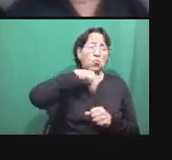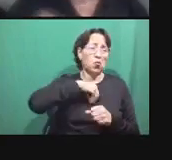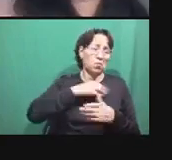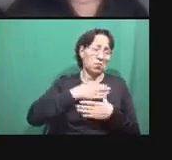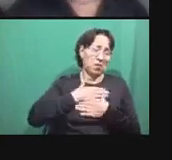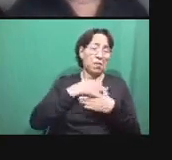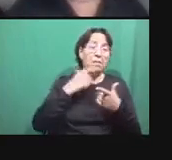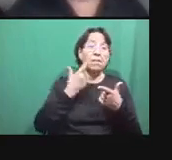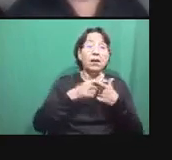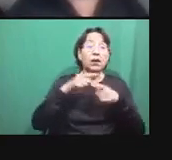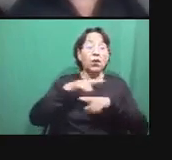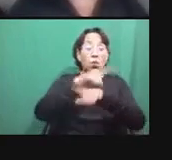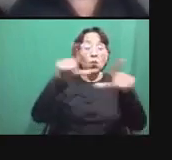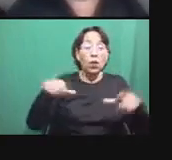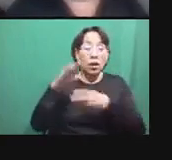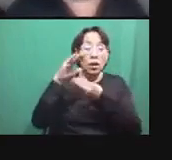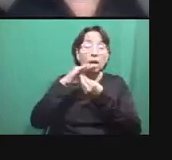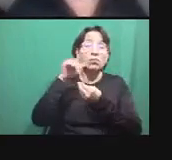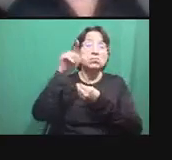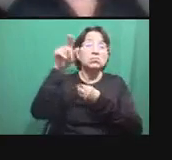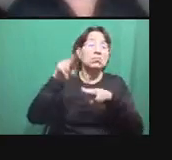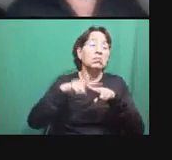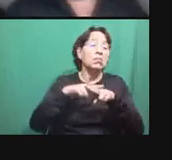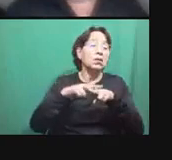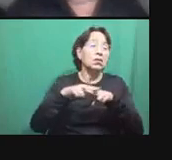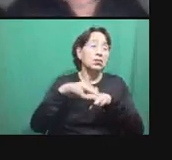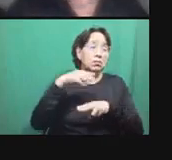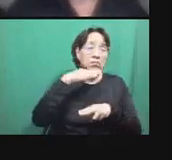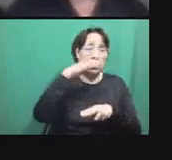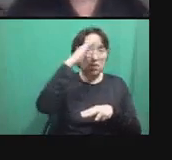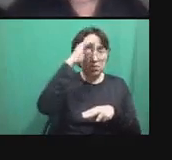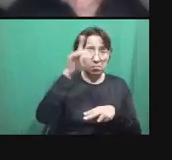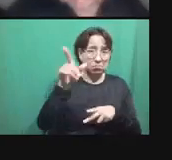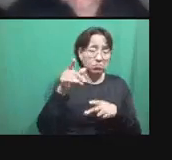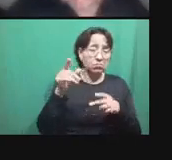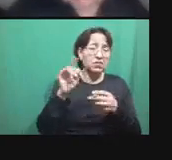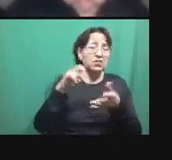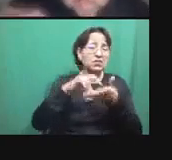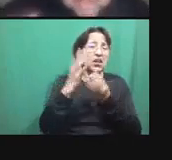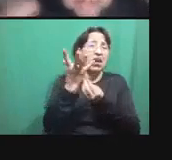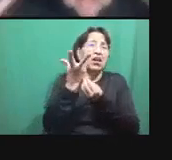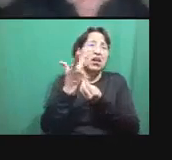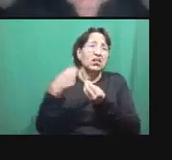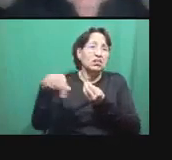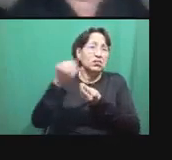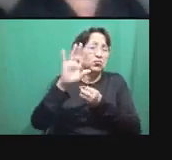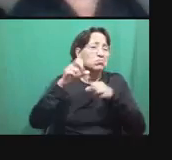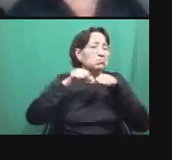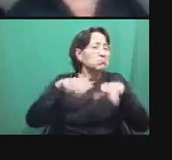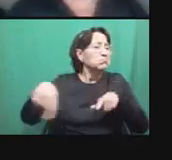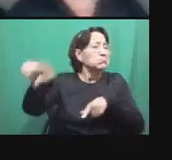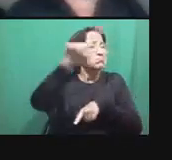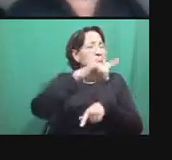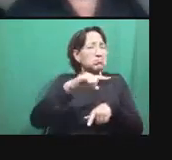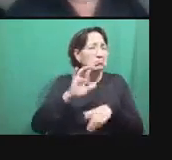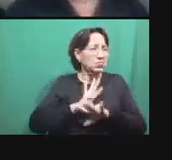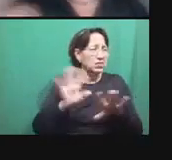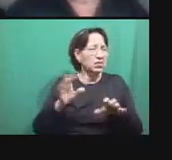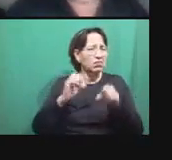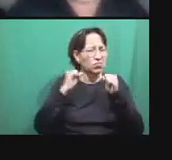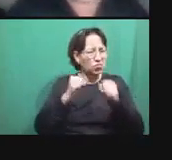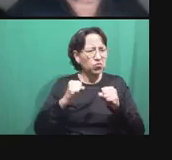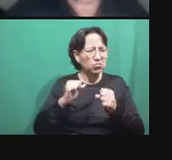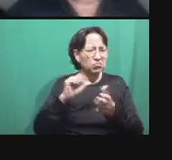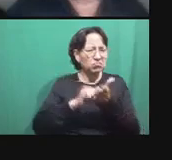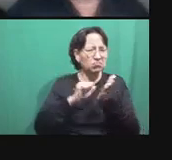ciudad, dado que es una obra permanente de arte público, y pues que es muy grande o como que está muy bien hecha en concreto, pues esto es natural